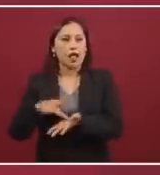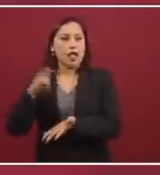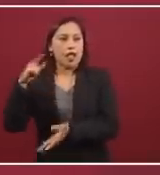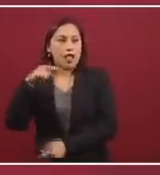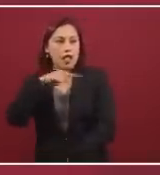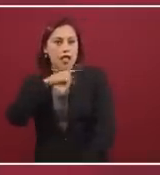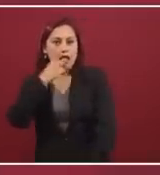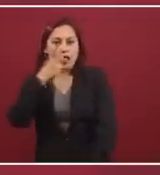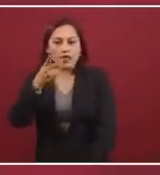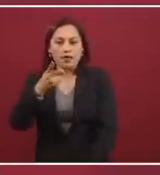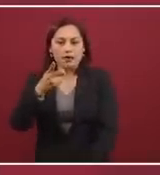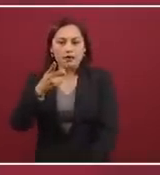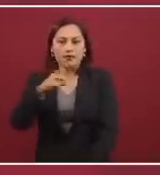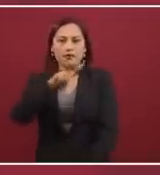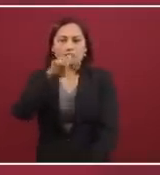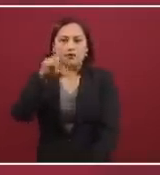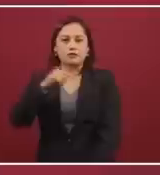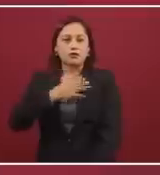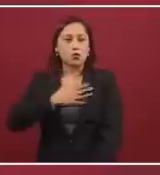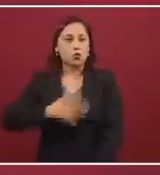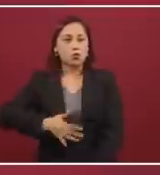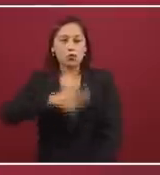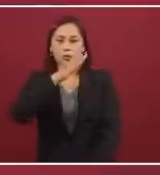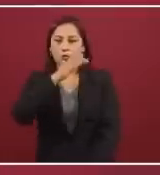no se puede hacer justicia